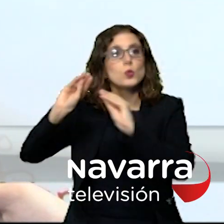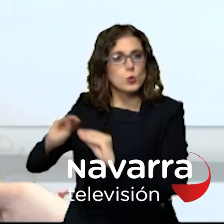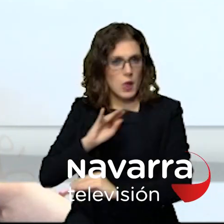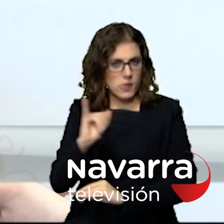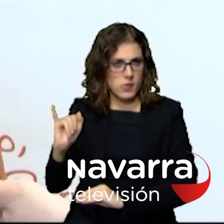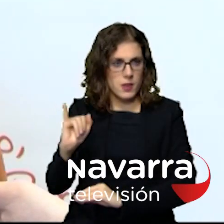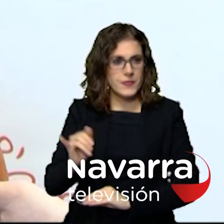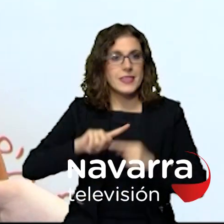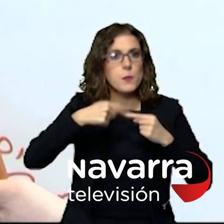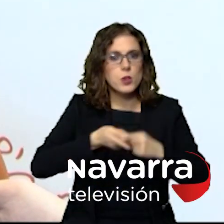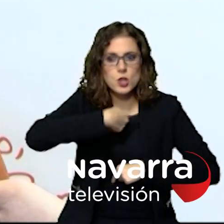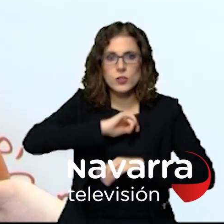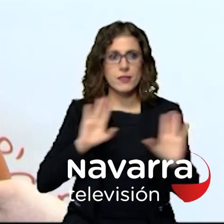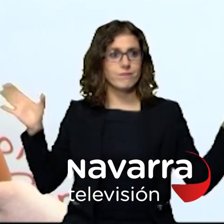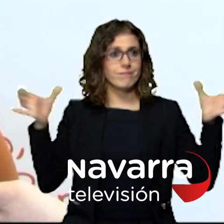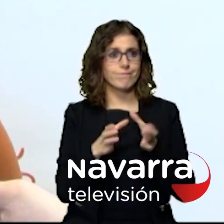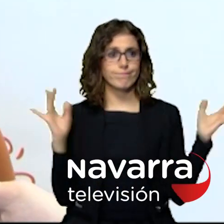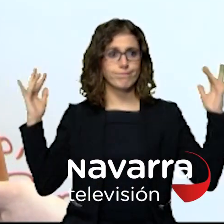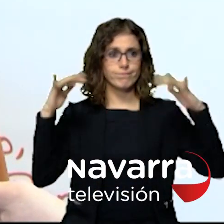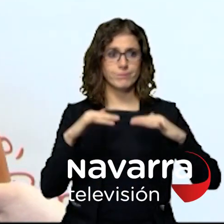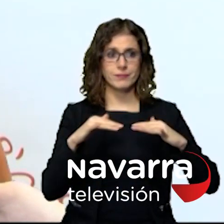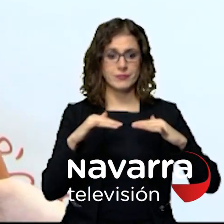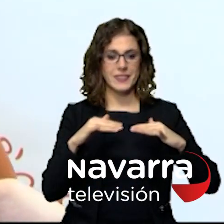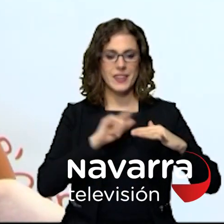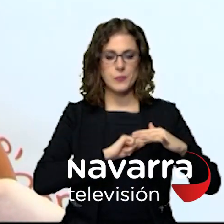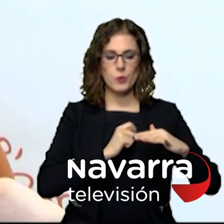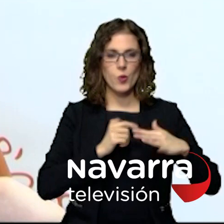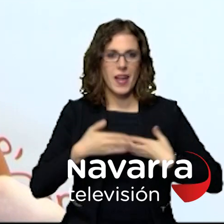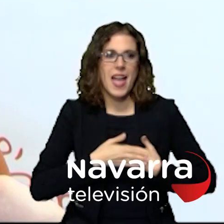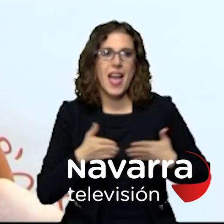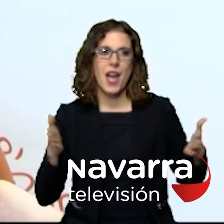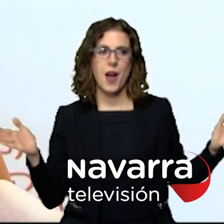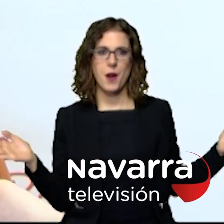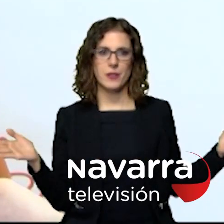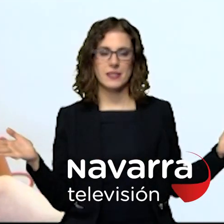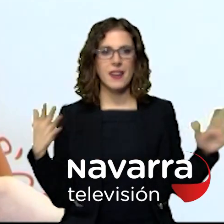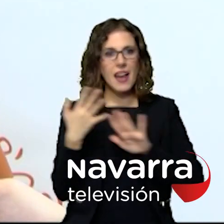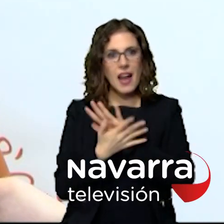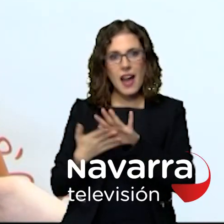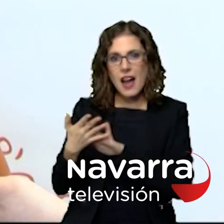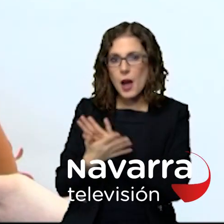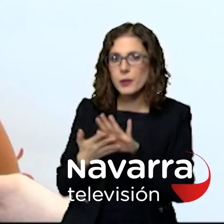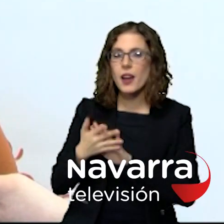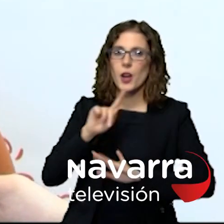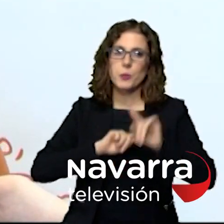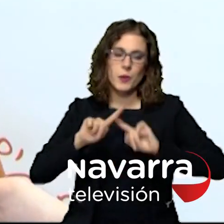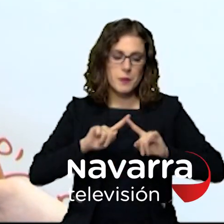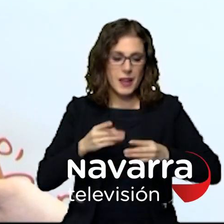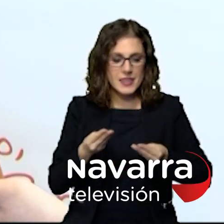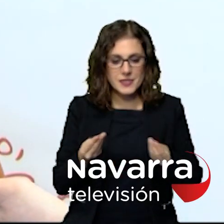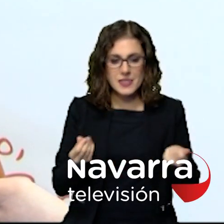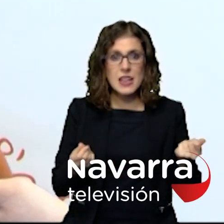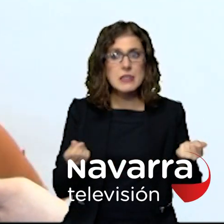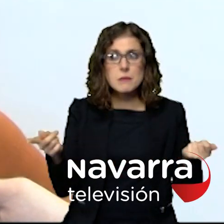luego nos juntamos y te abres a charlar, a hablar de tus problemas y son problemas